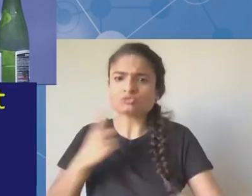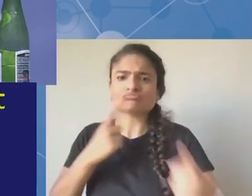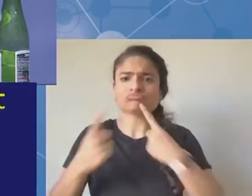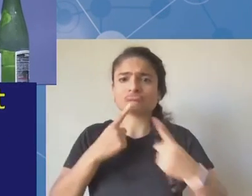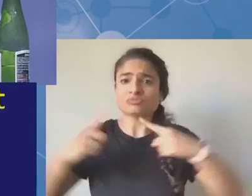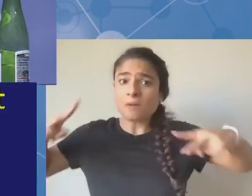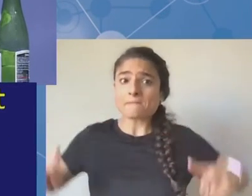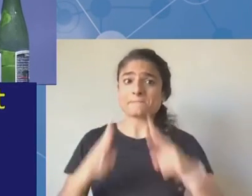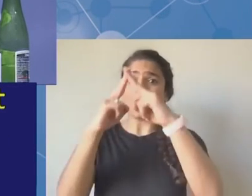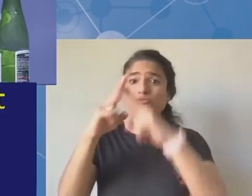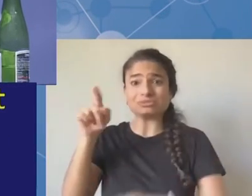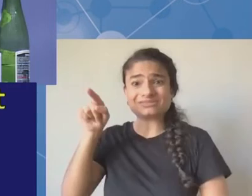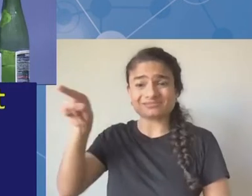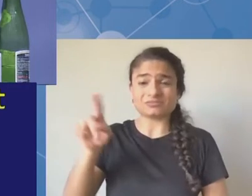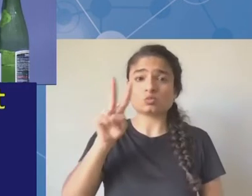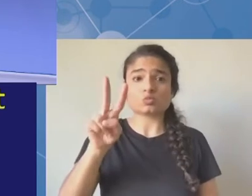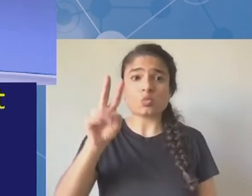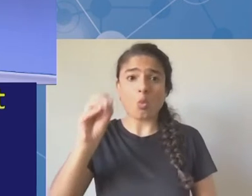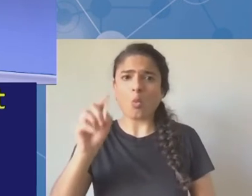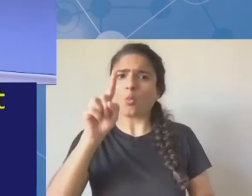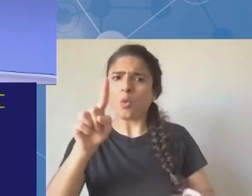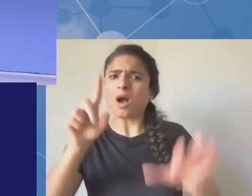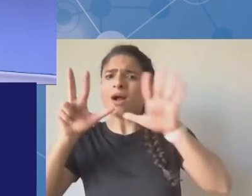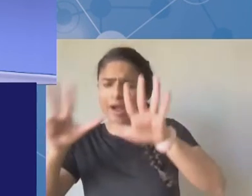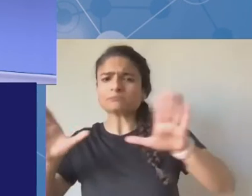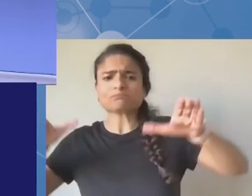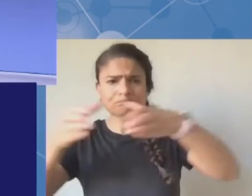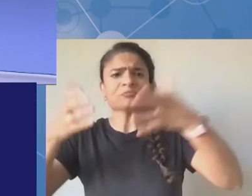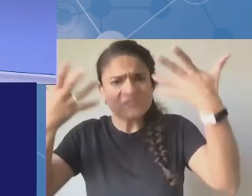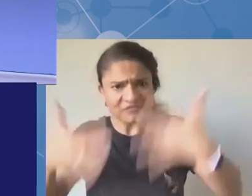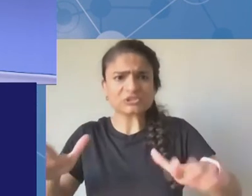de los temas principales. Por otro lado, no podemos decir